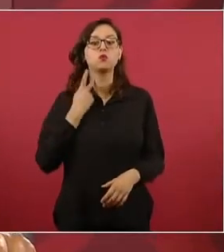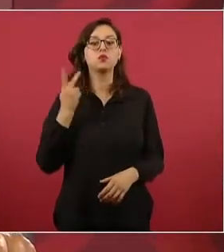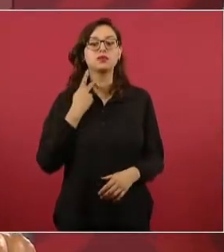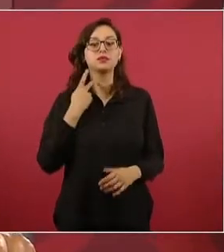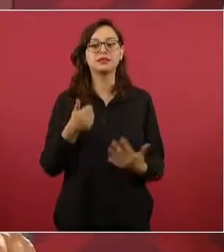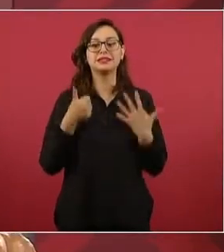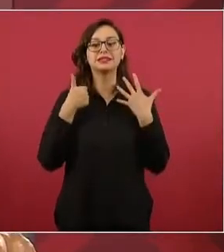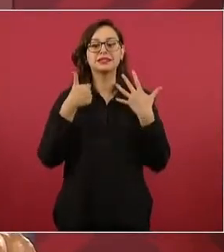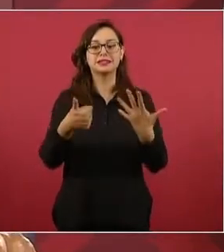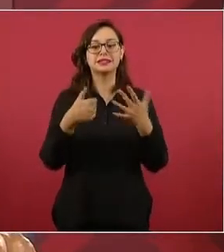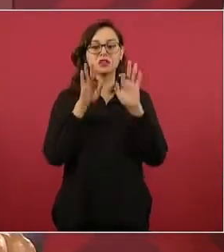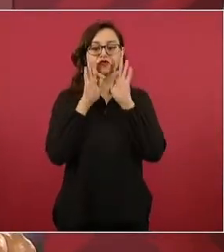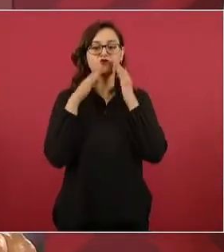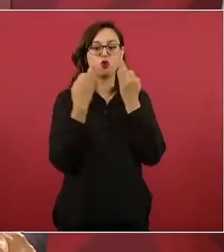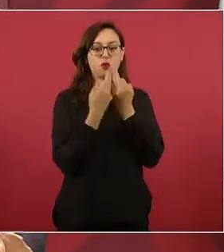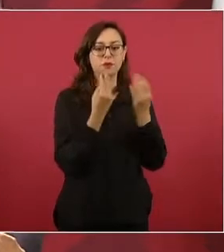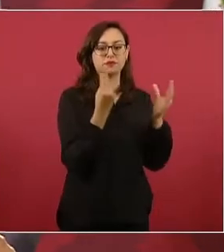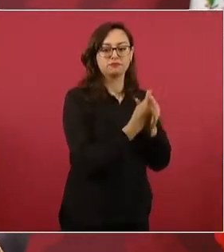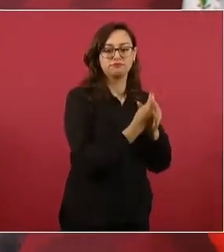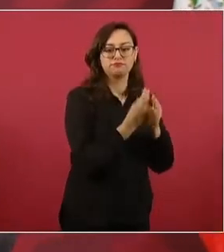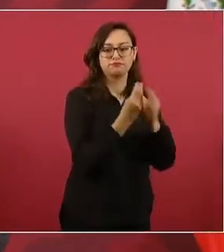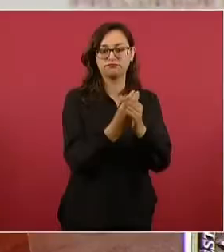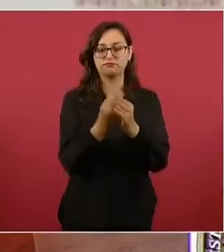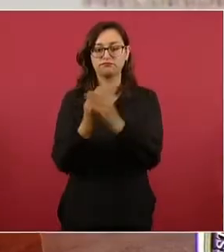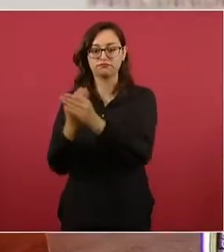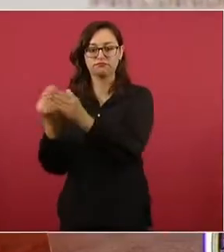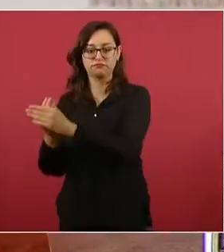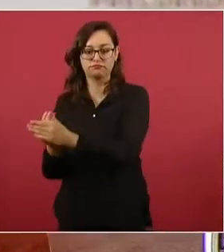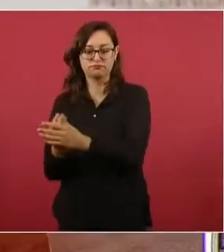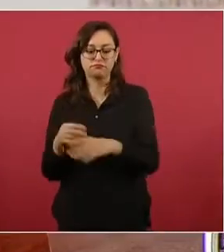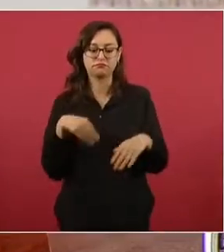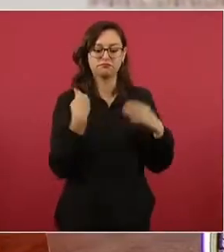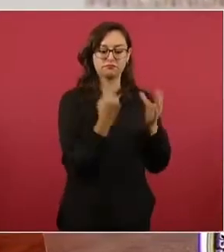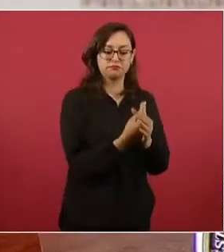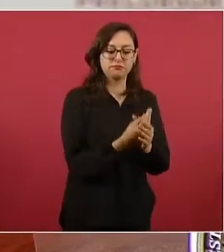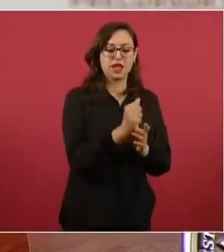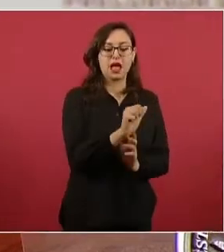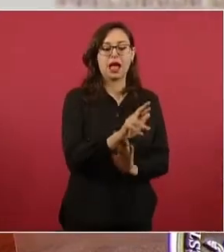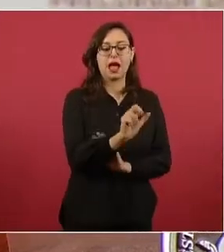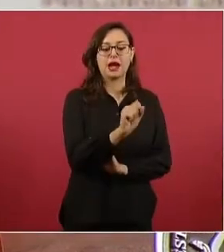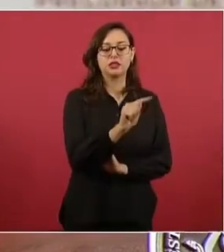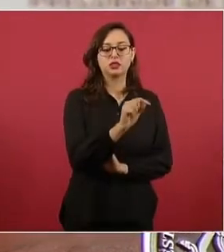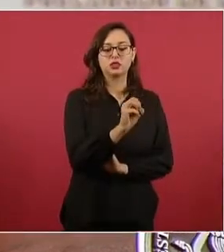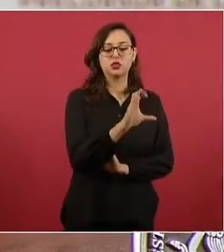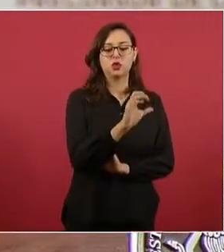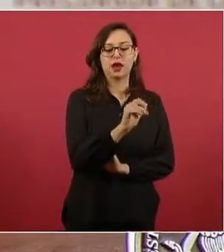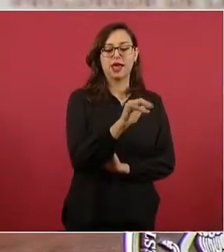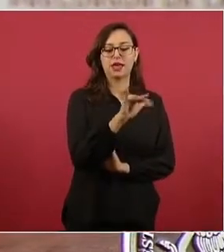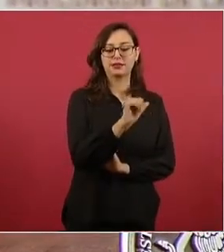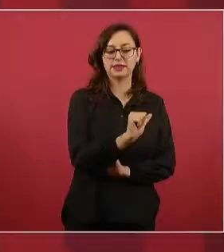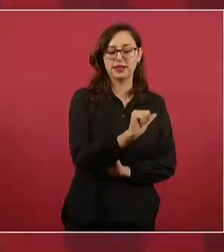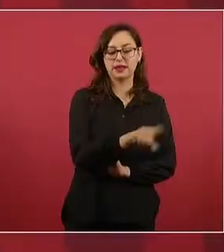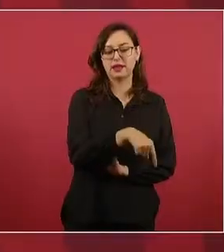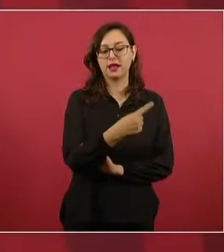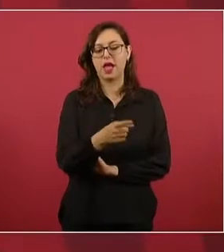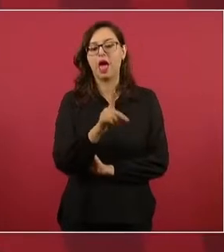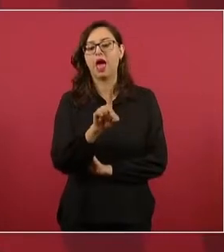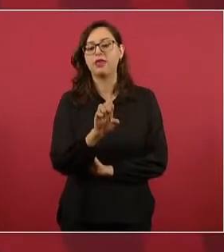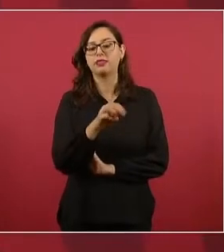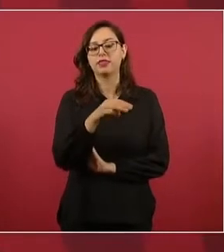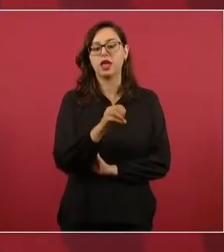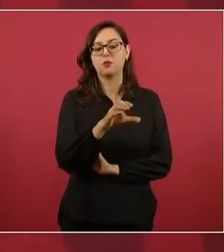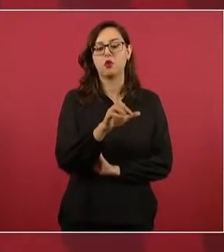la aristocracia, la democracia, la oligarquía,